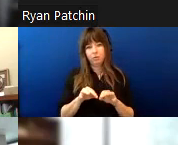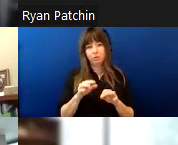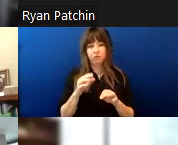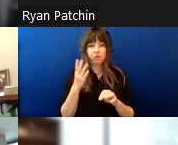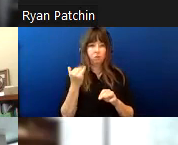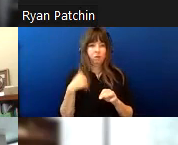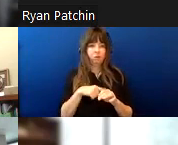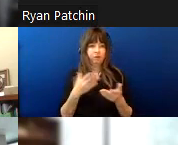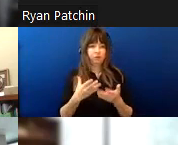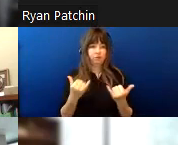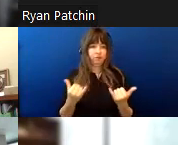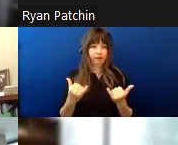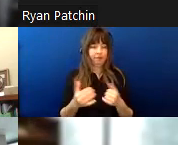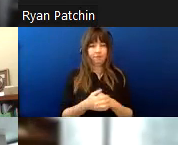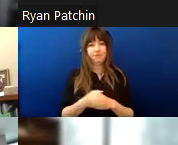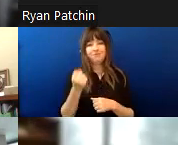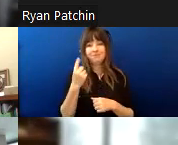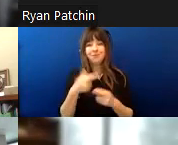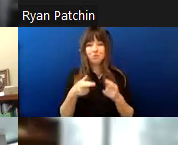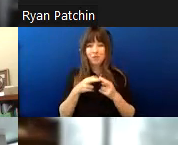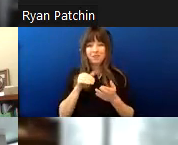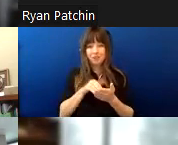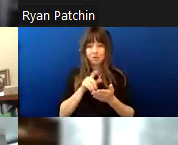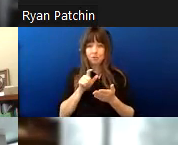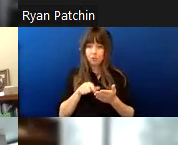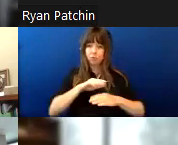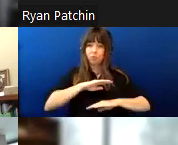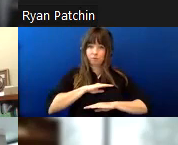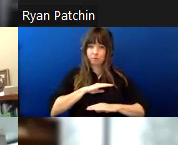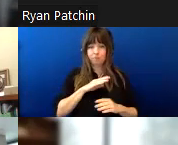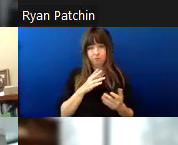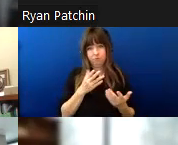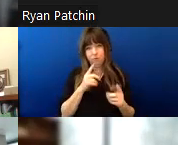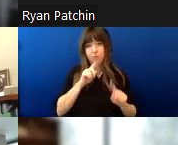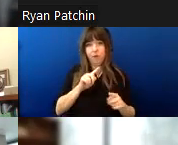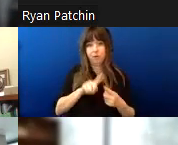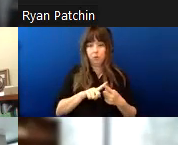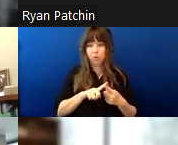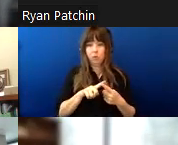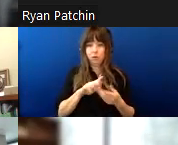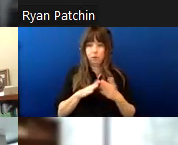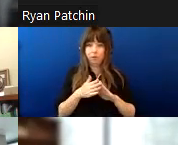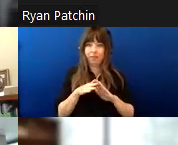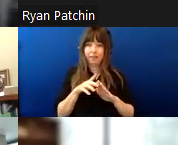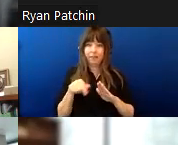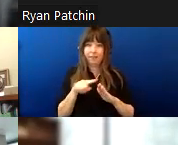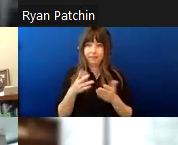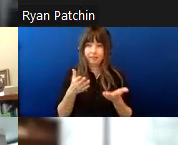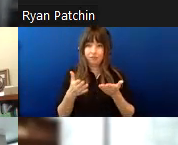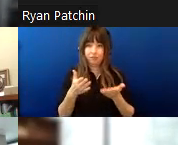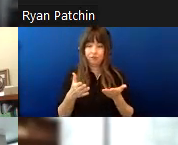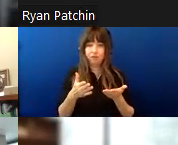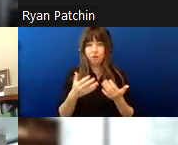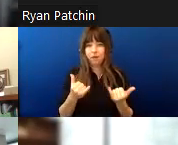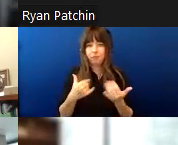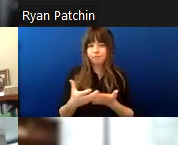día de hoy. Como ustedes saben, los centros regionales son diseñados para responder a las necesidades de las comunidades, y esta es la